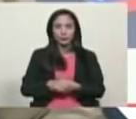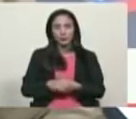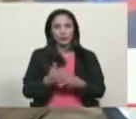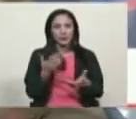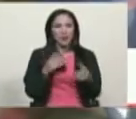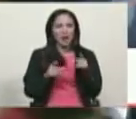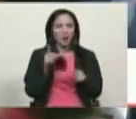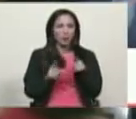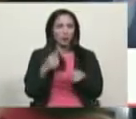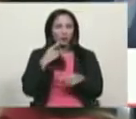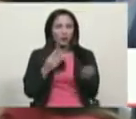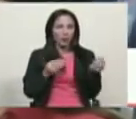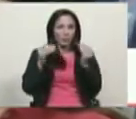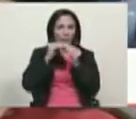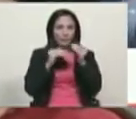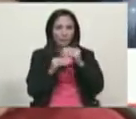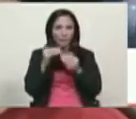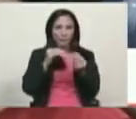configuraron